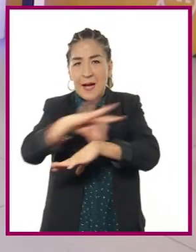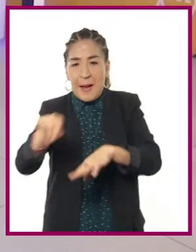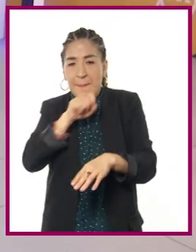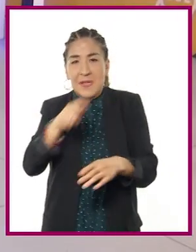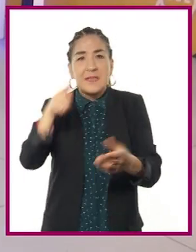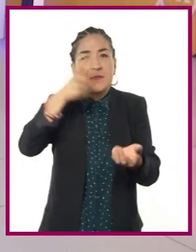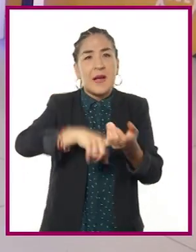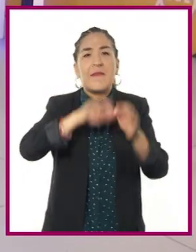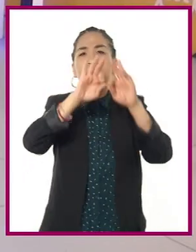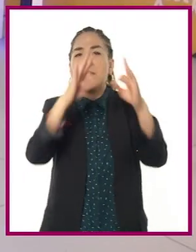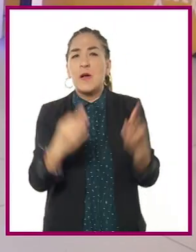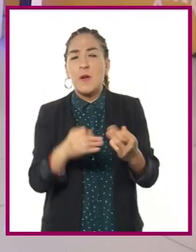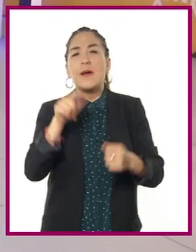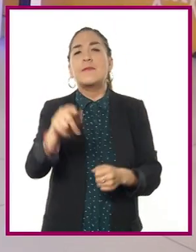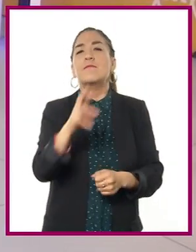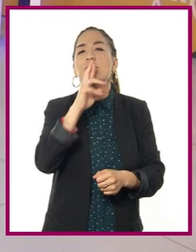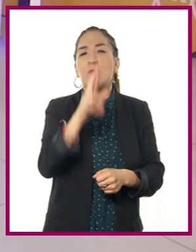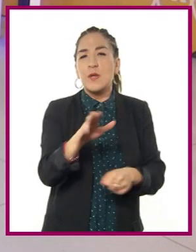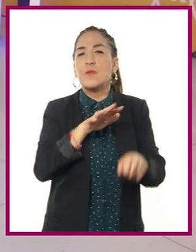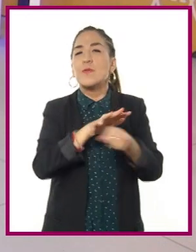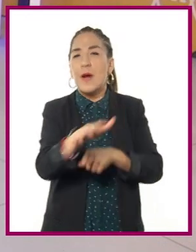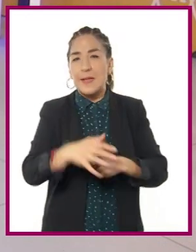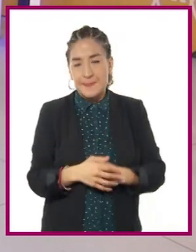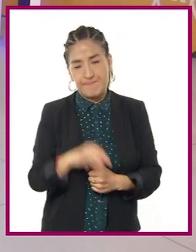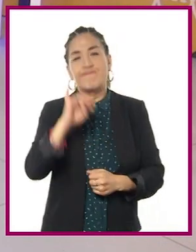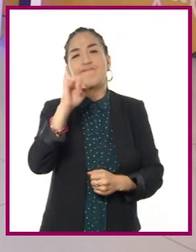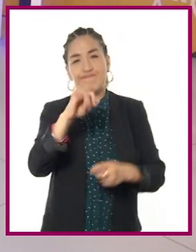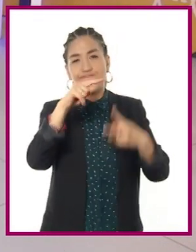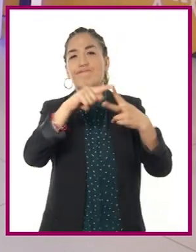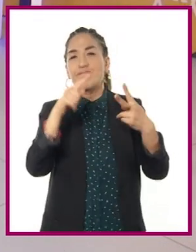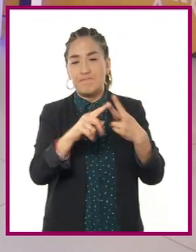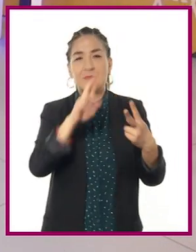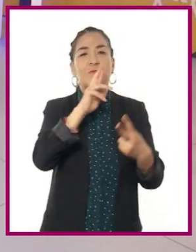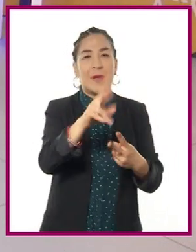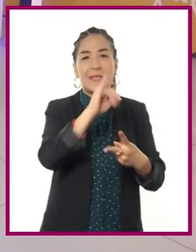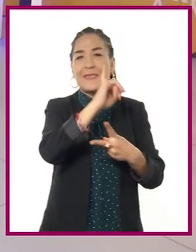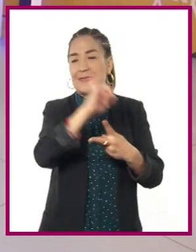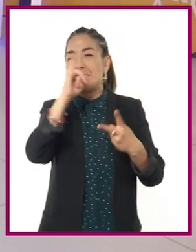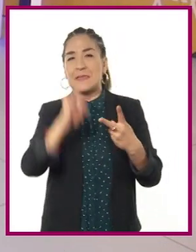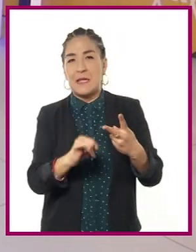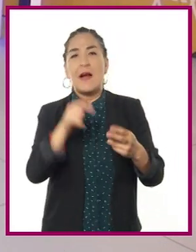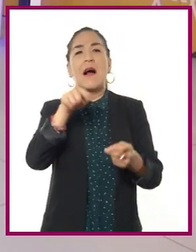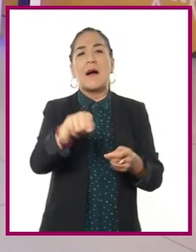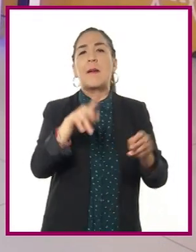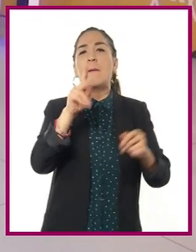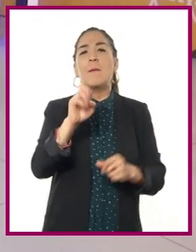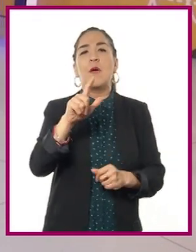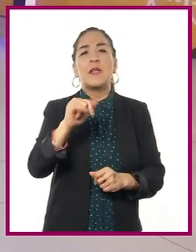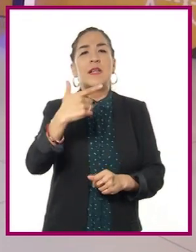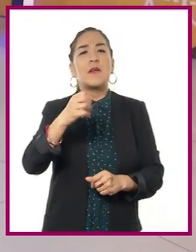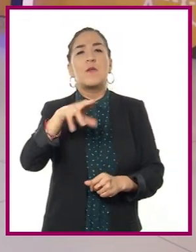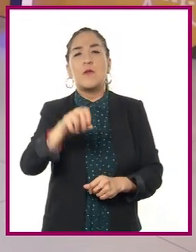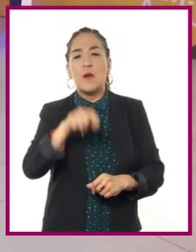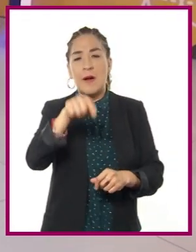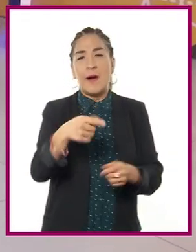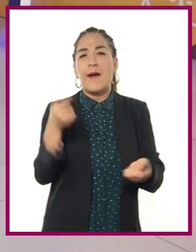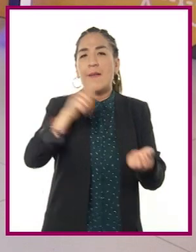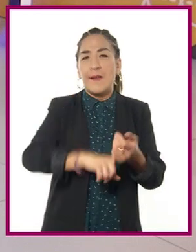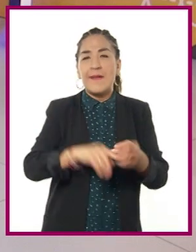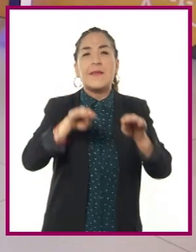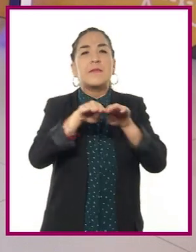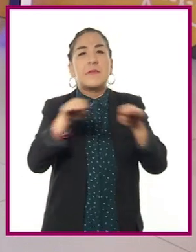La respuesta en ambas es que sí. En todo polígono regular inscrito en